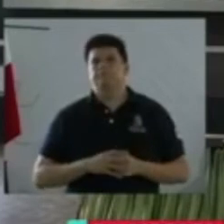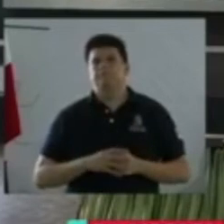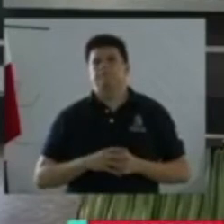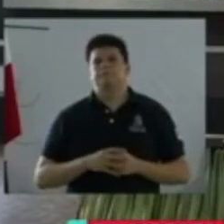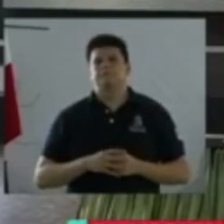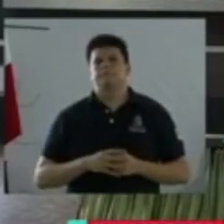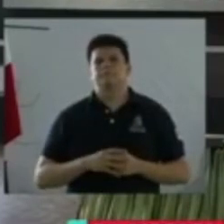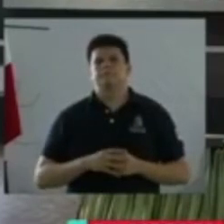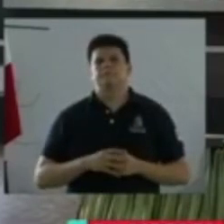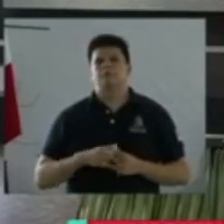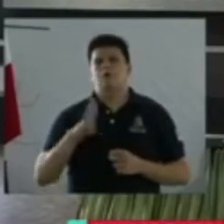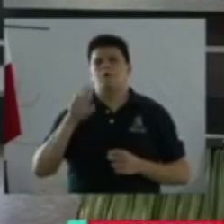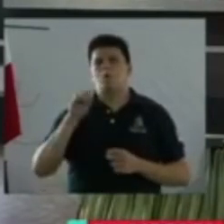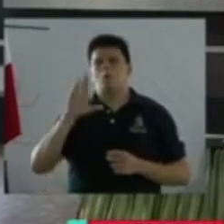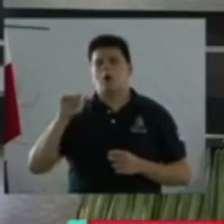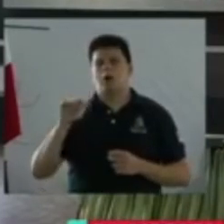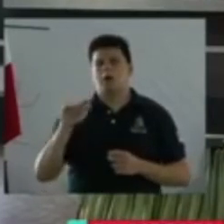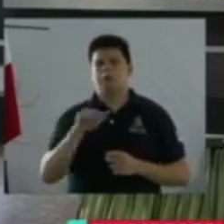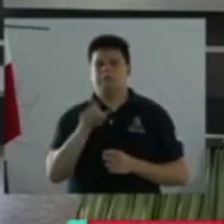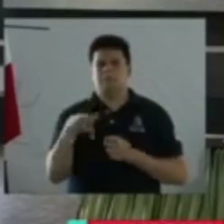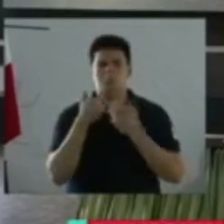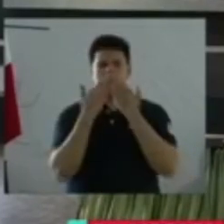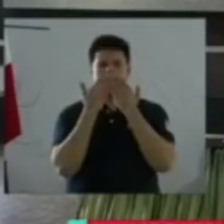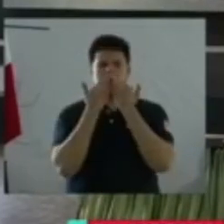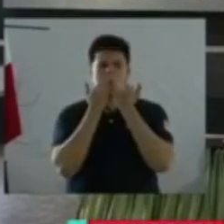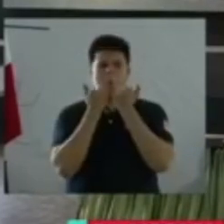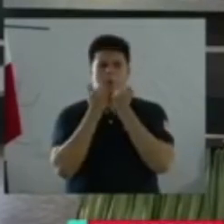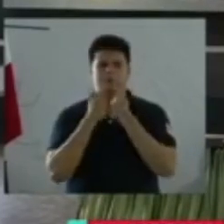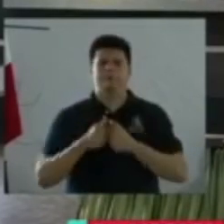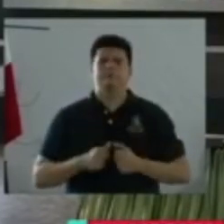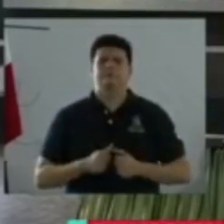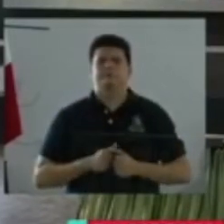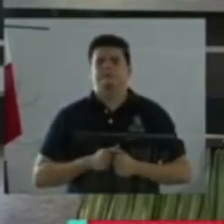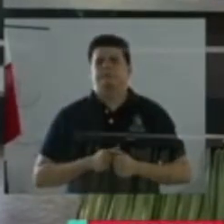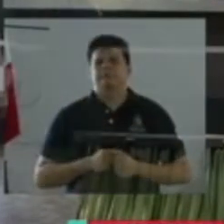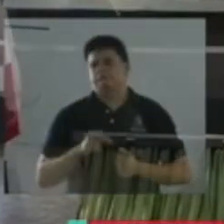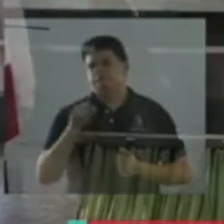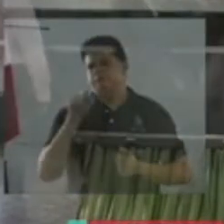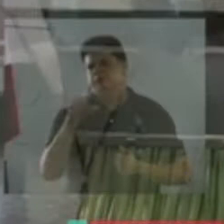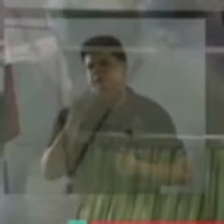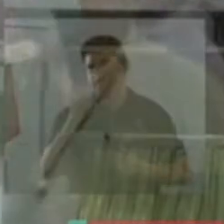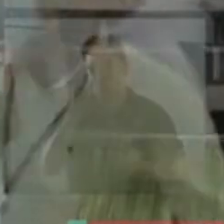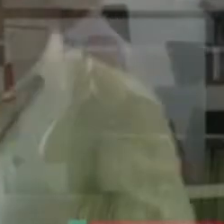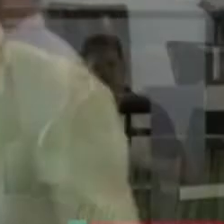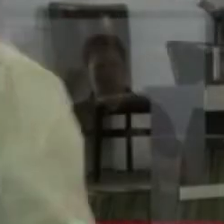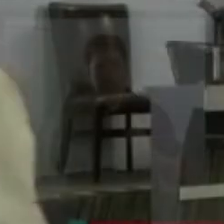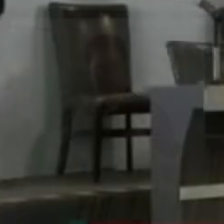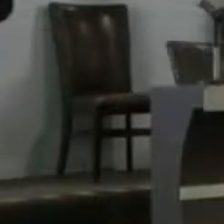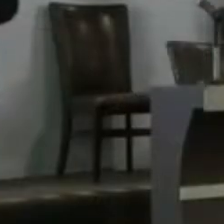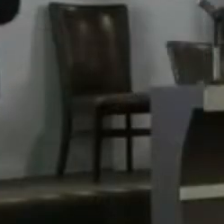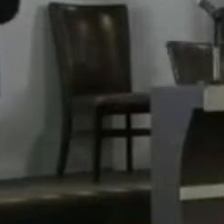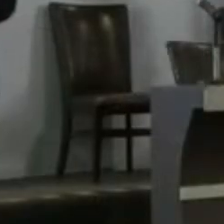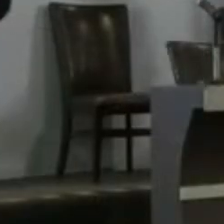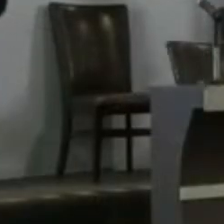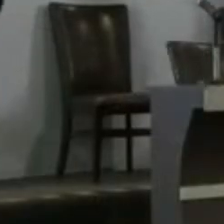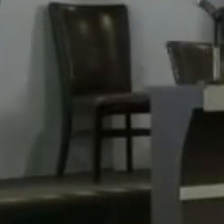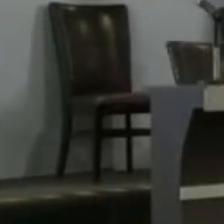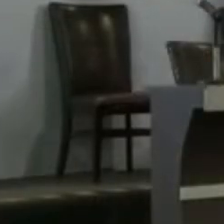que el BOA no existe, y por ende los objetivos planteados en el BOA